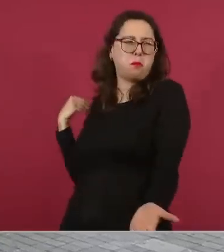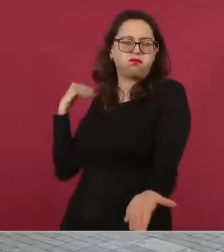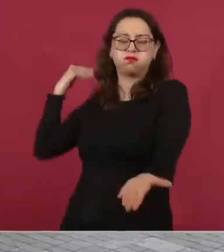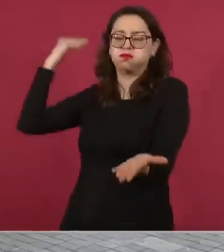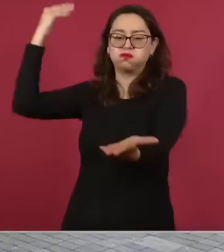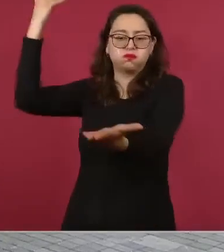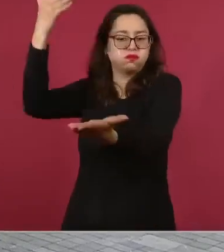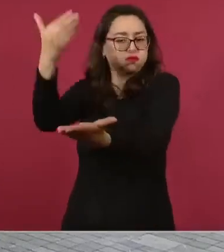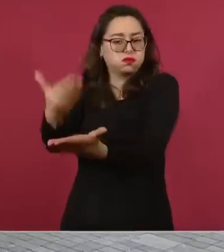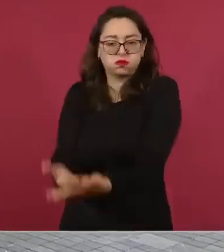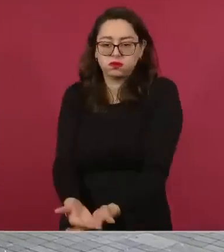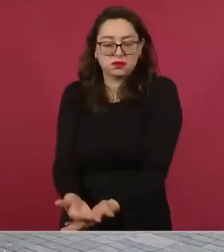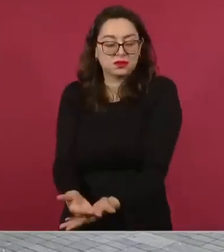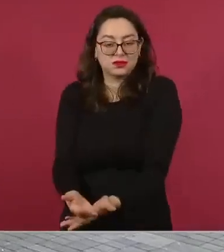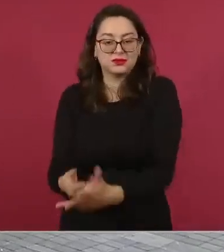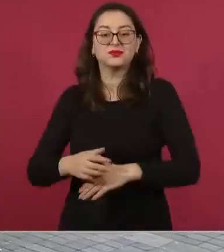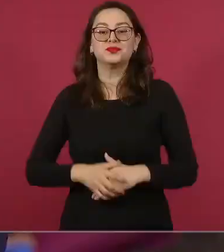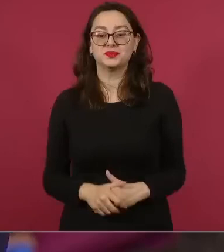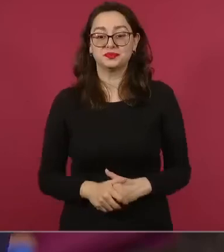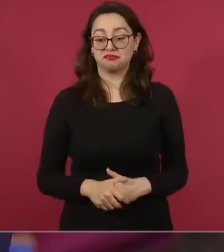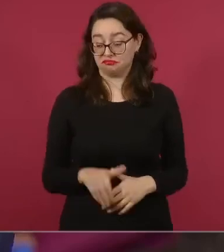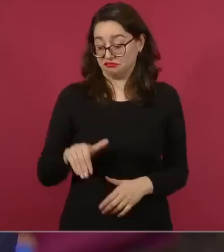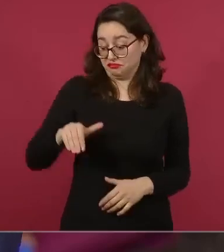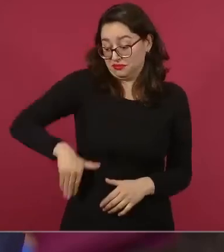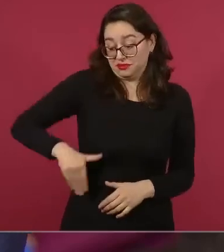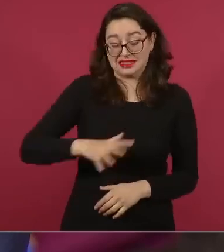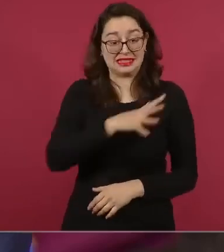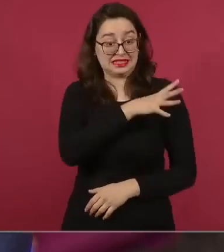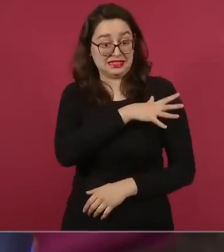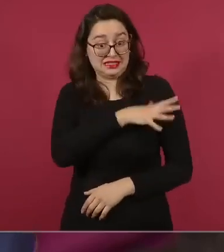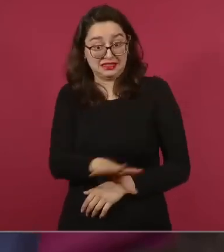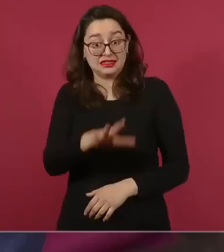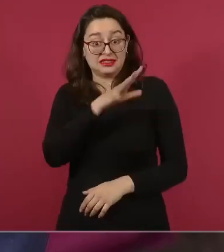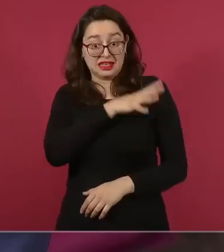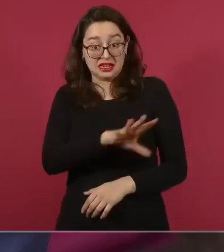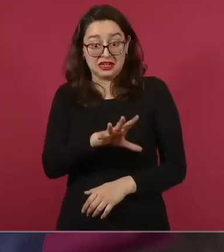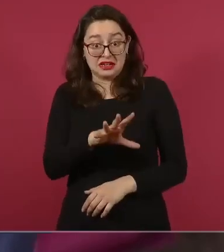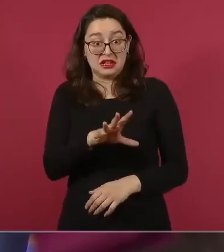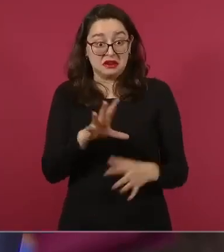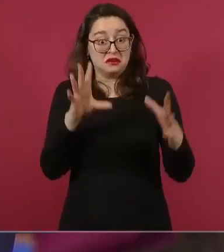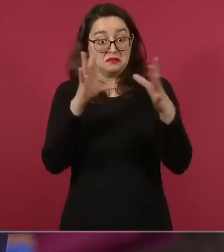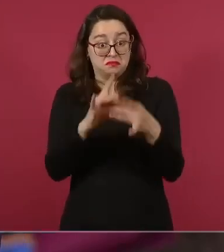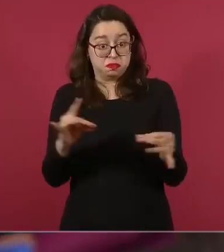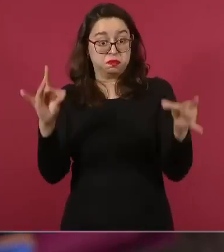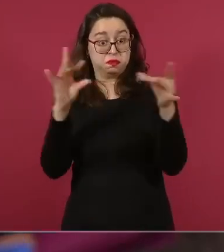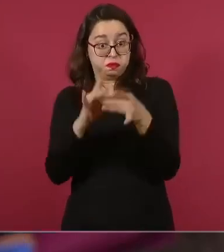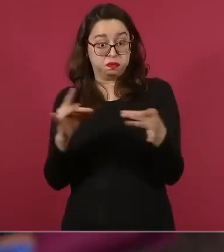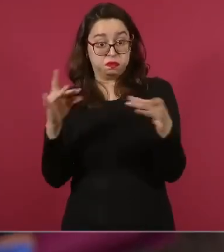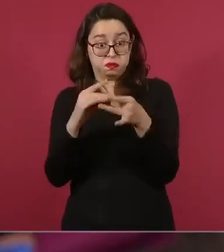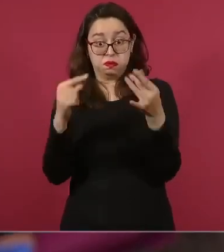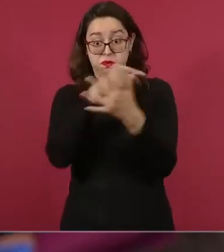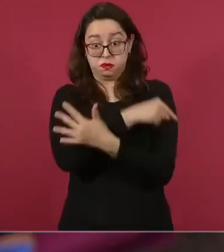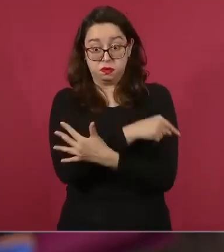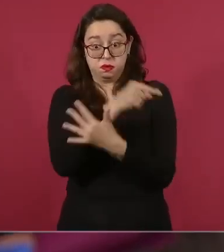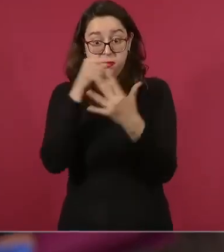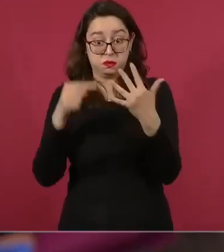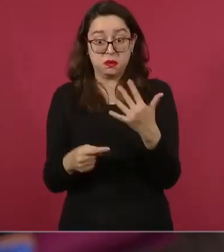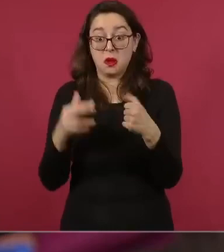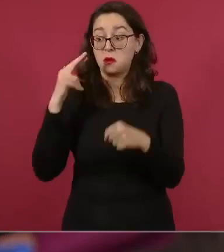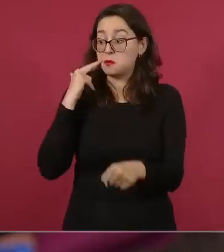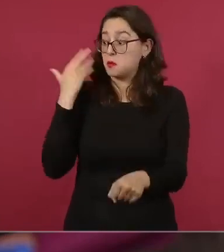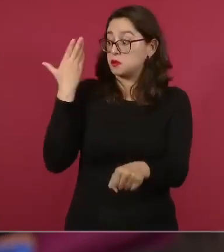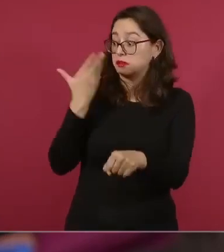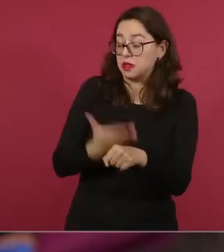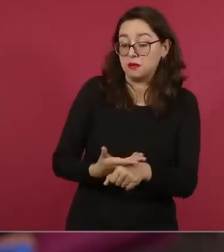González dio a conocer lo aportado por el ejército en bien de